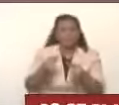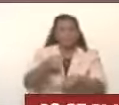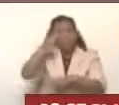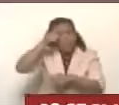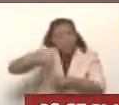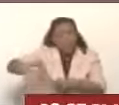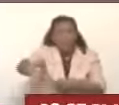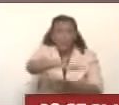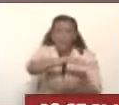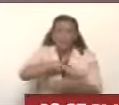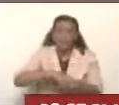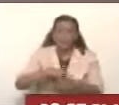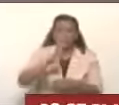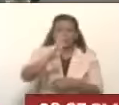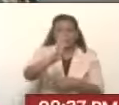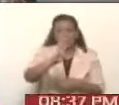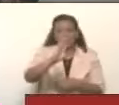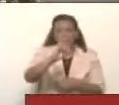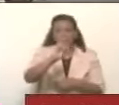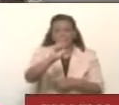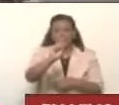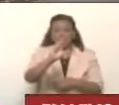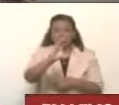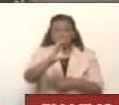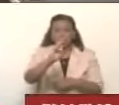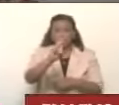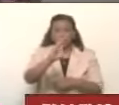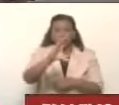Pero tampoco así, deja la imagen compartida, vale.